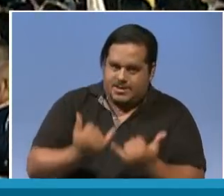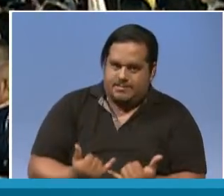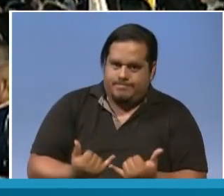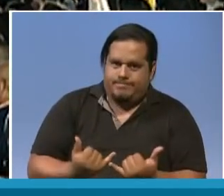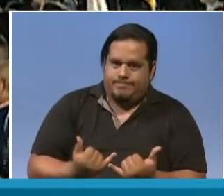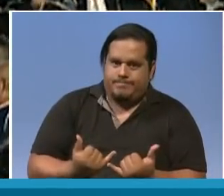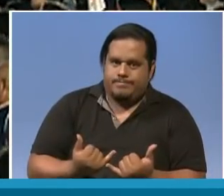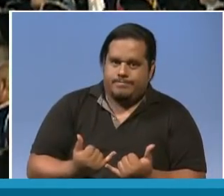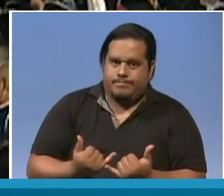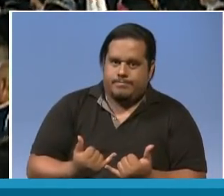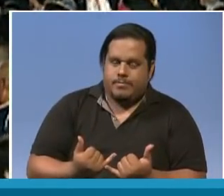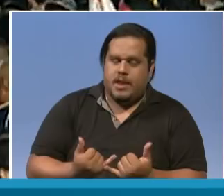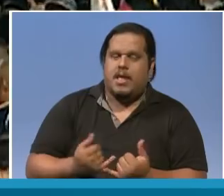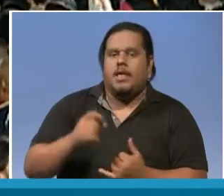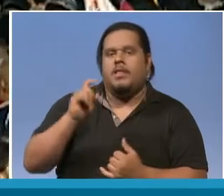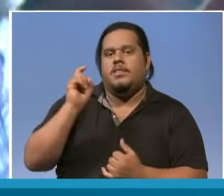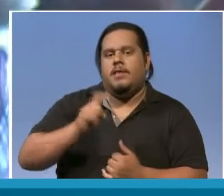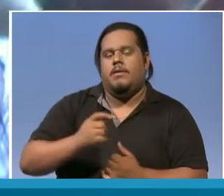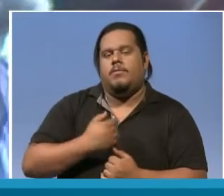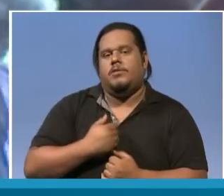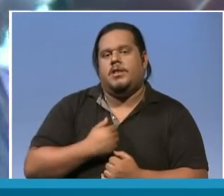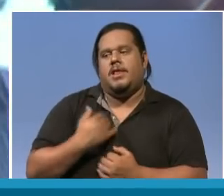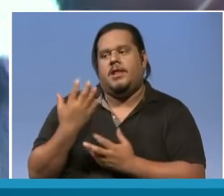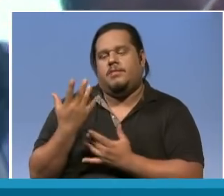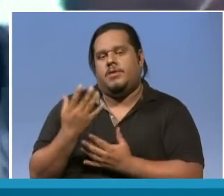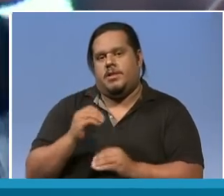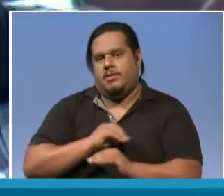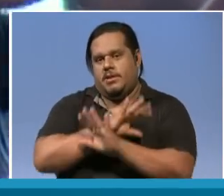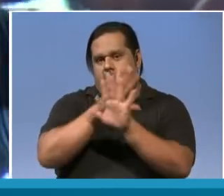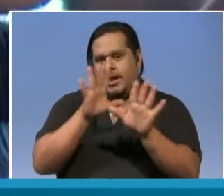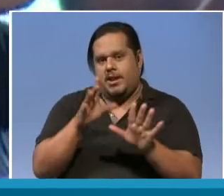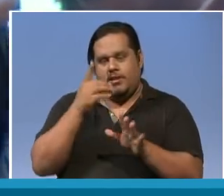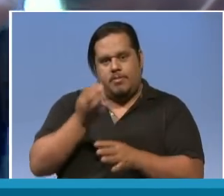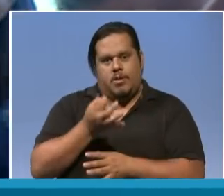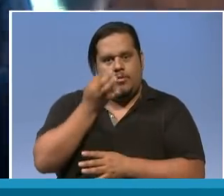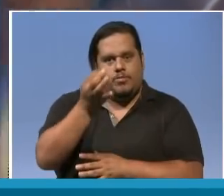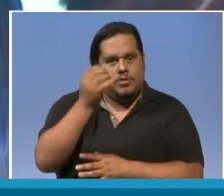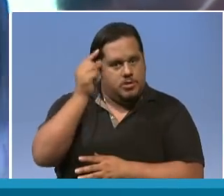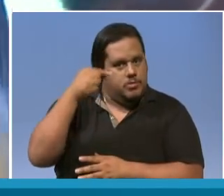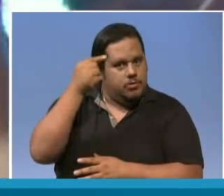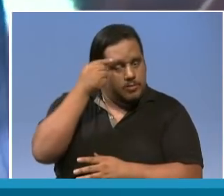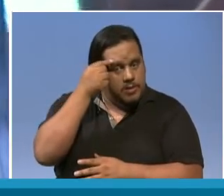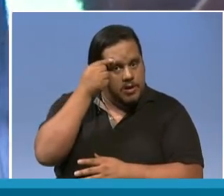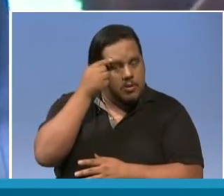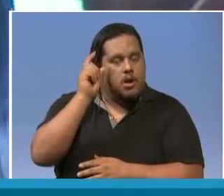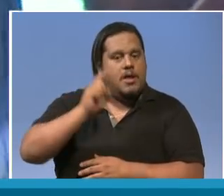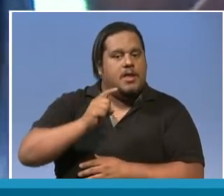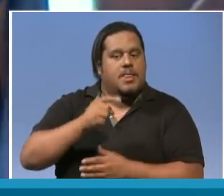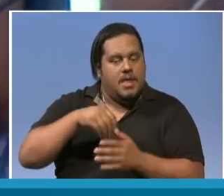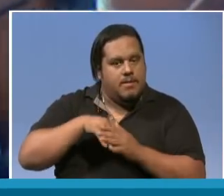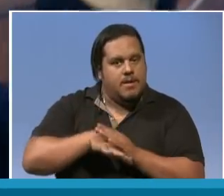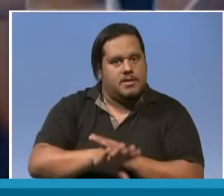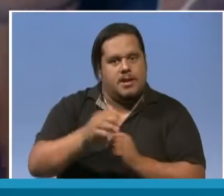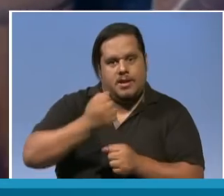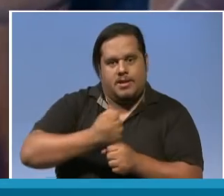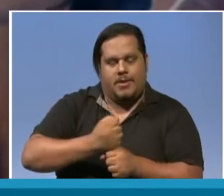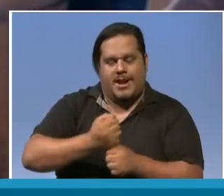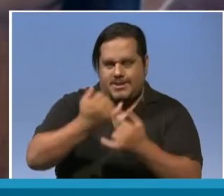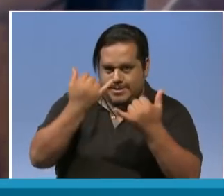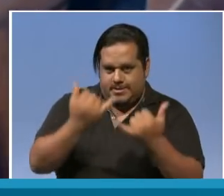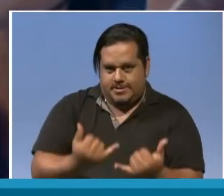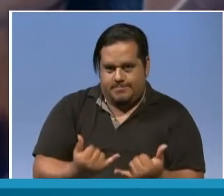ahora. Tenemos que tener expectativas claras para un próximo gobierno que debe entrar a trabajar desde